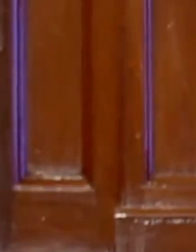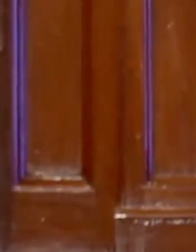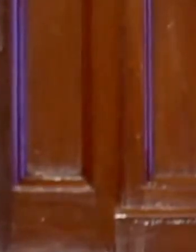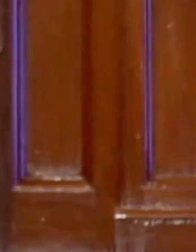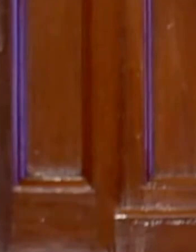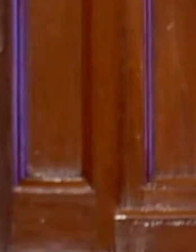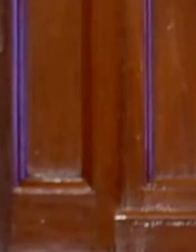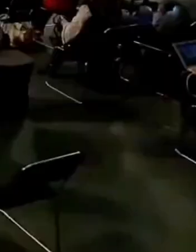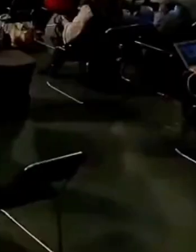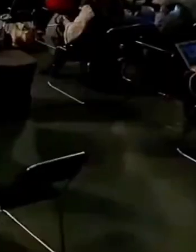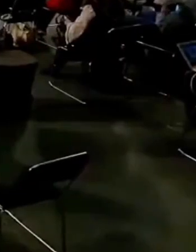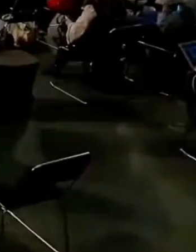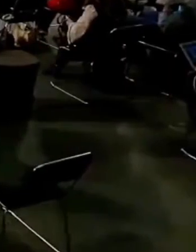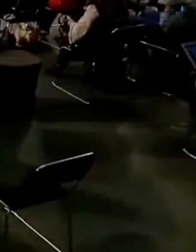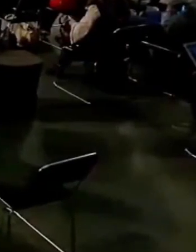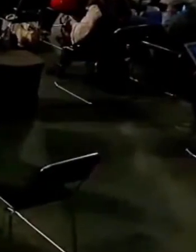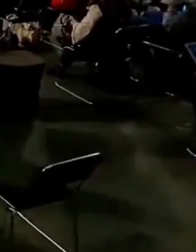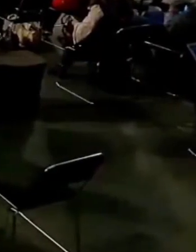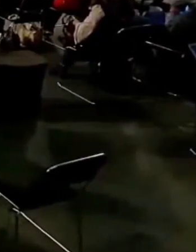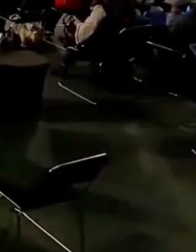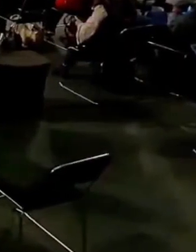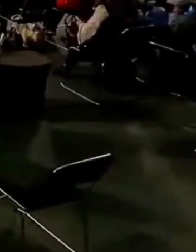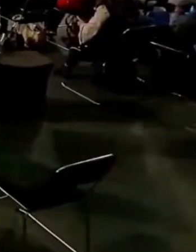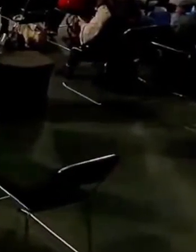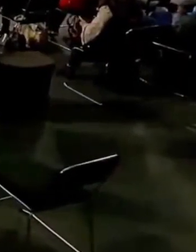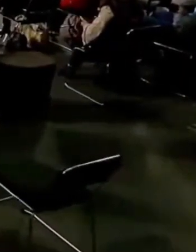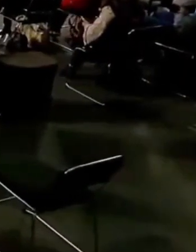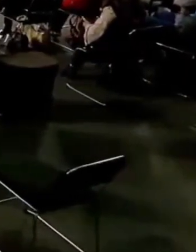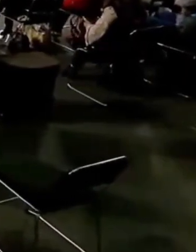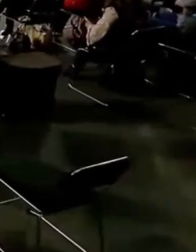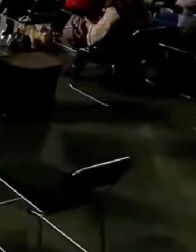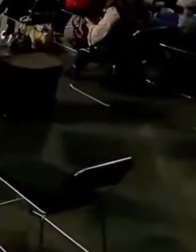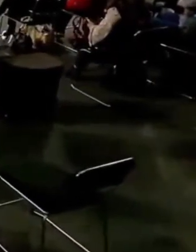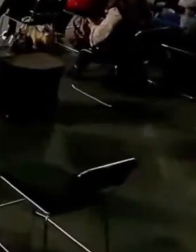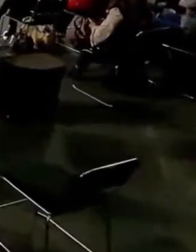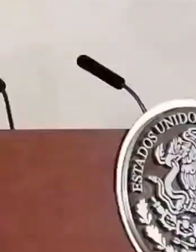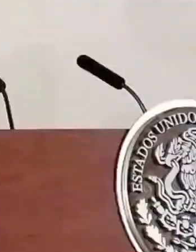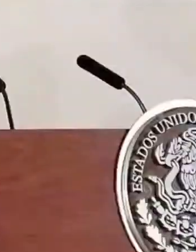Por eso hay que tenerle confianza mucho a la gente y